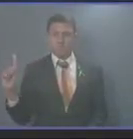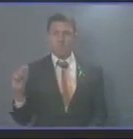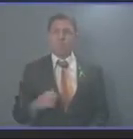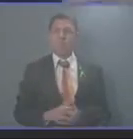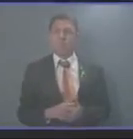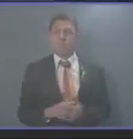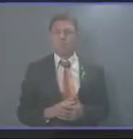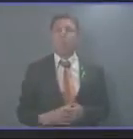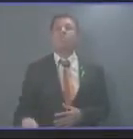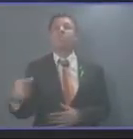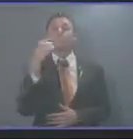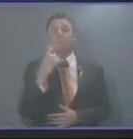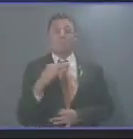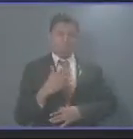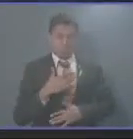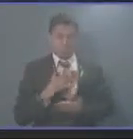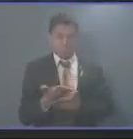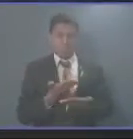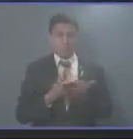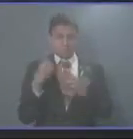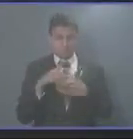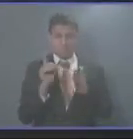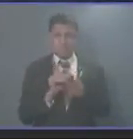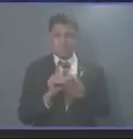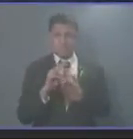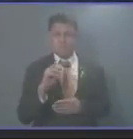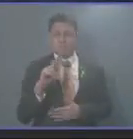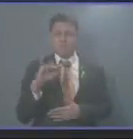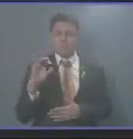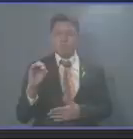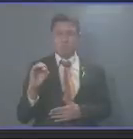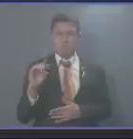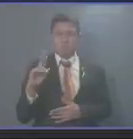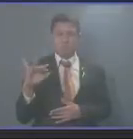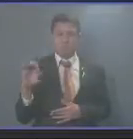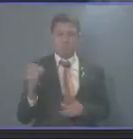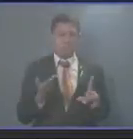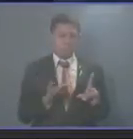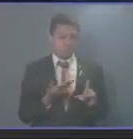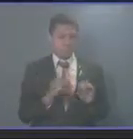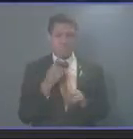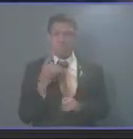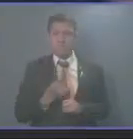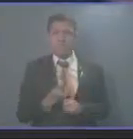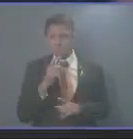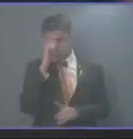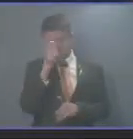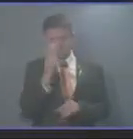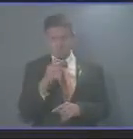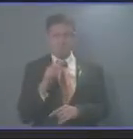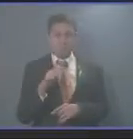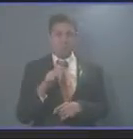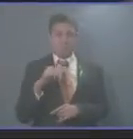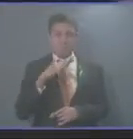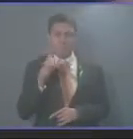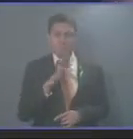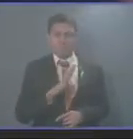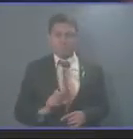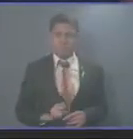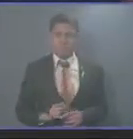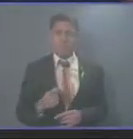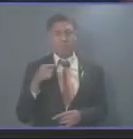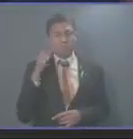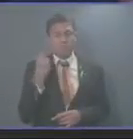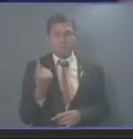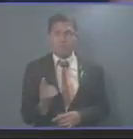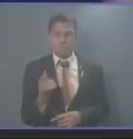1387-10-2019-1, que contiene iniciativa del diputado Mario Tenorio, en el sentido se declare noble amigo de El Salvador al